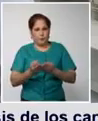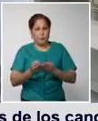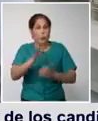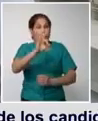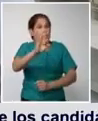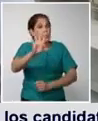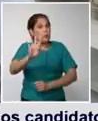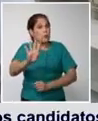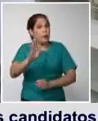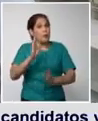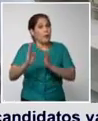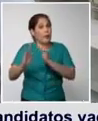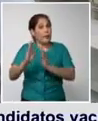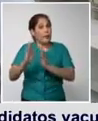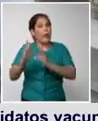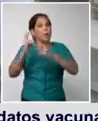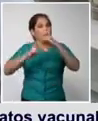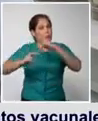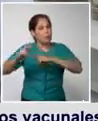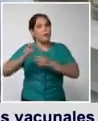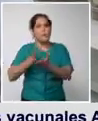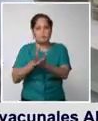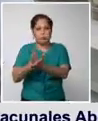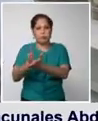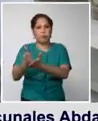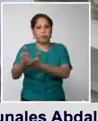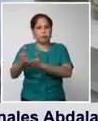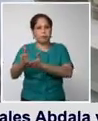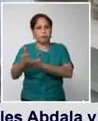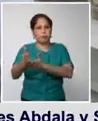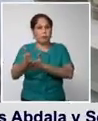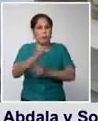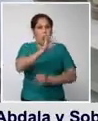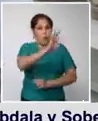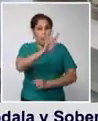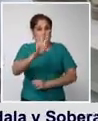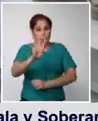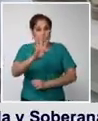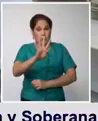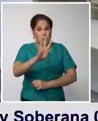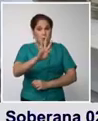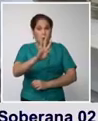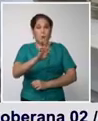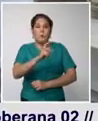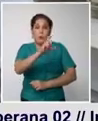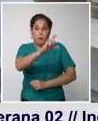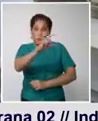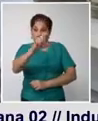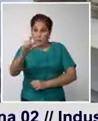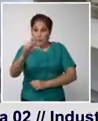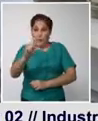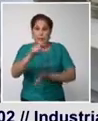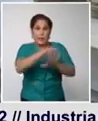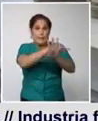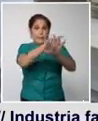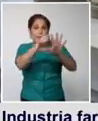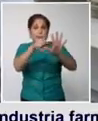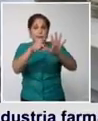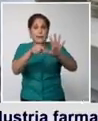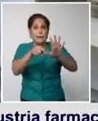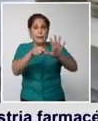a la etapa de estudios clínicos. Entre esos 84 candidatos vacunales hay 5 que son